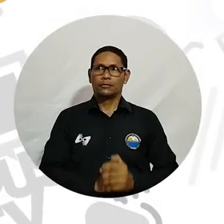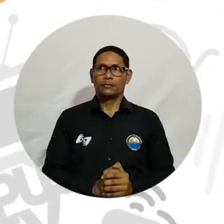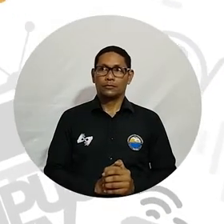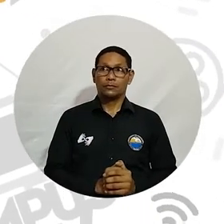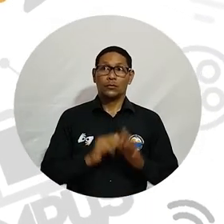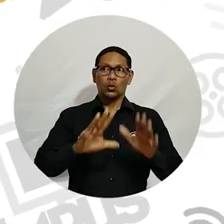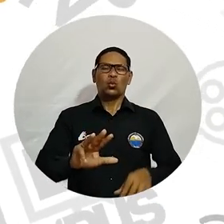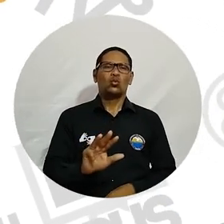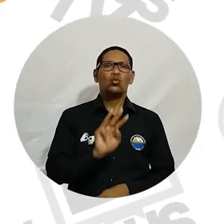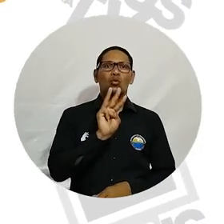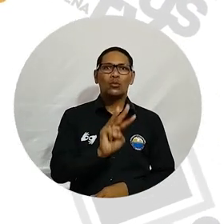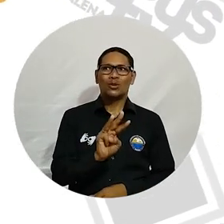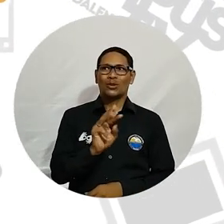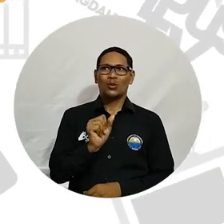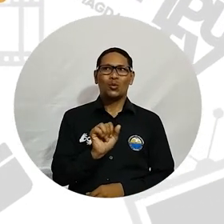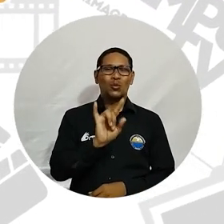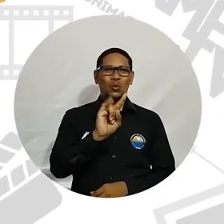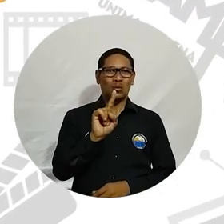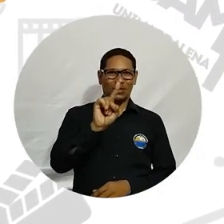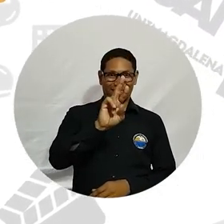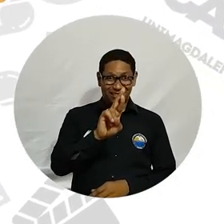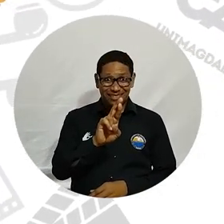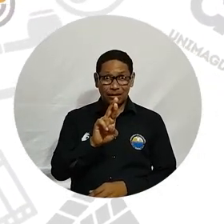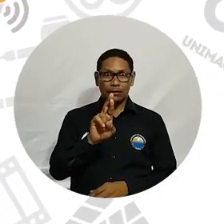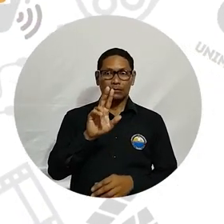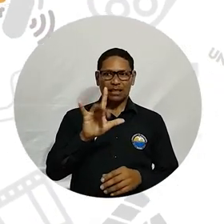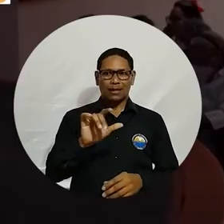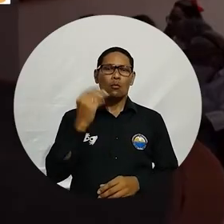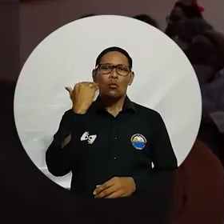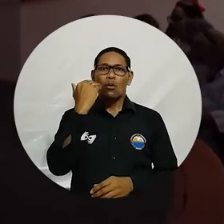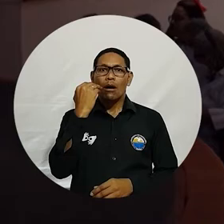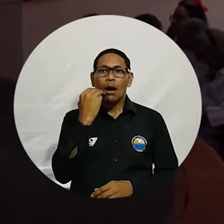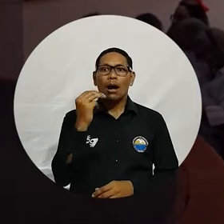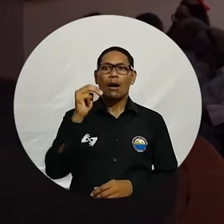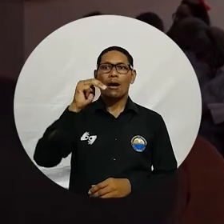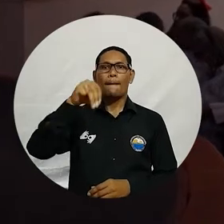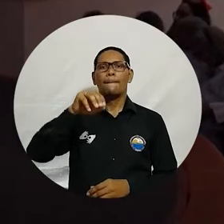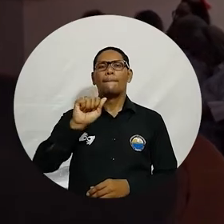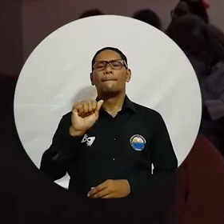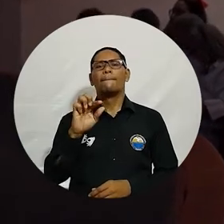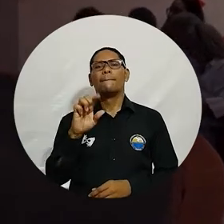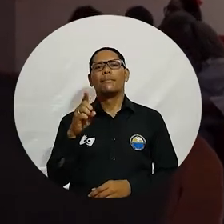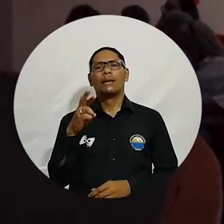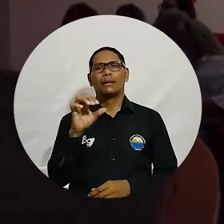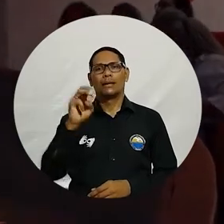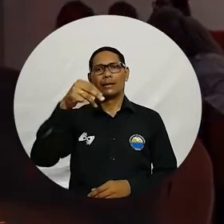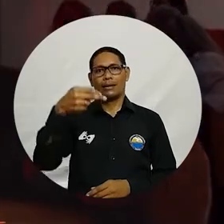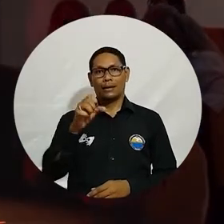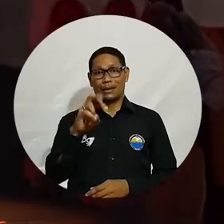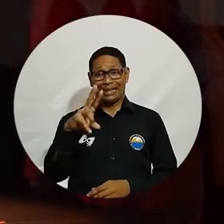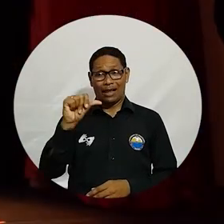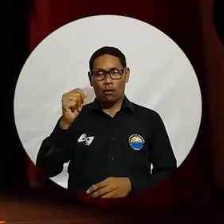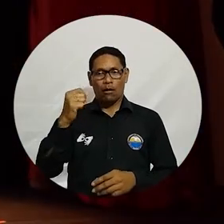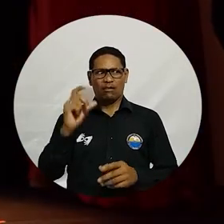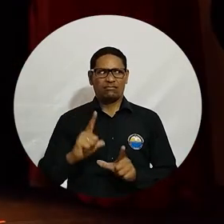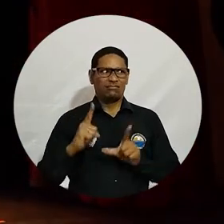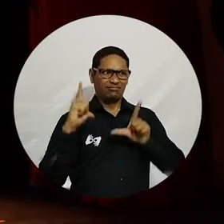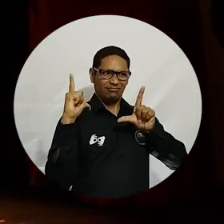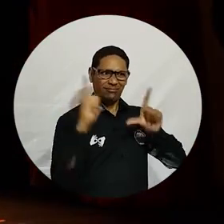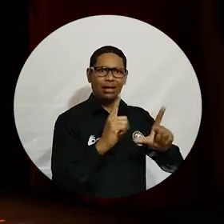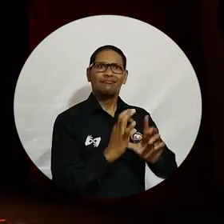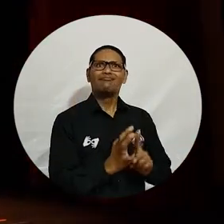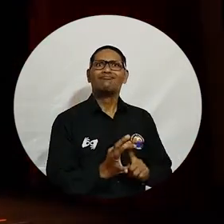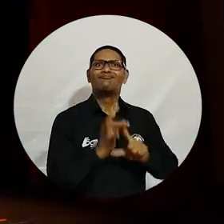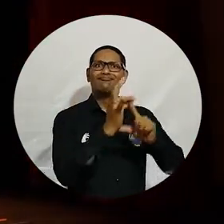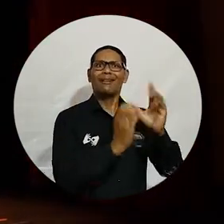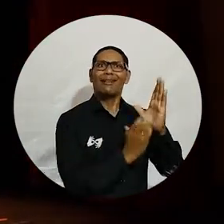firma Coacuarelli Simons para Latinoamérica, ingeniera magíster Paula Henao Ruiz, otorgó a Unimagdalena el reconocimiento internacional